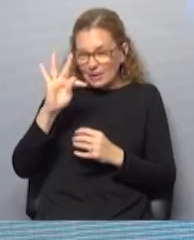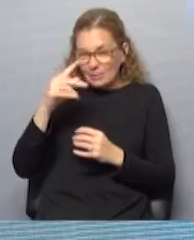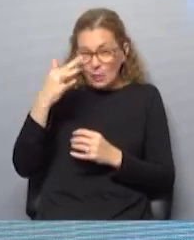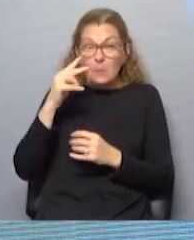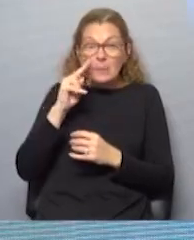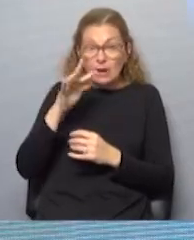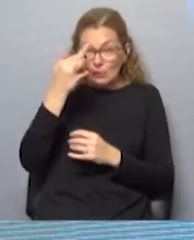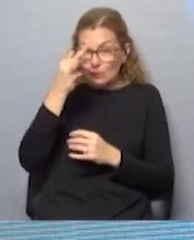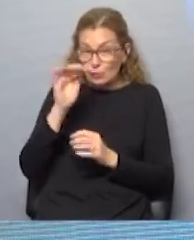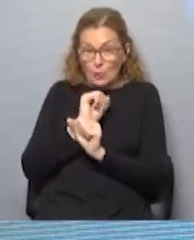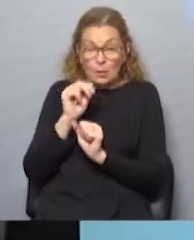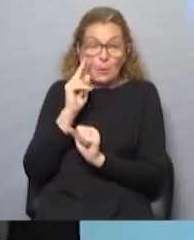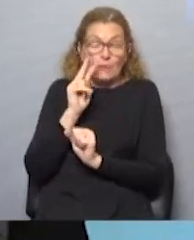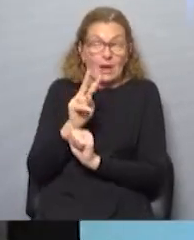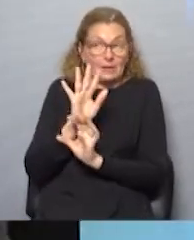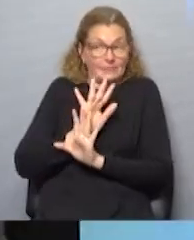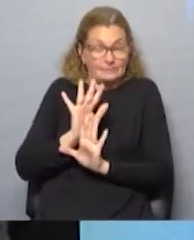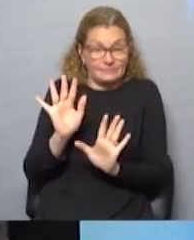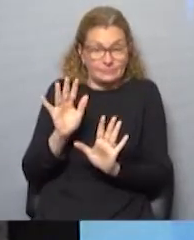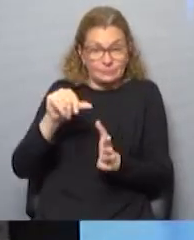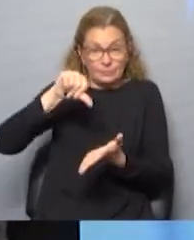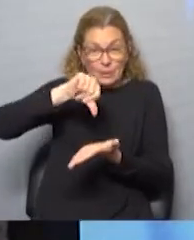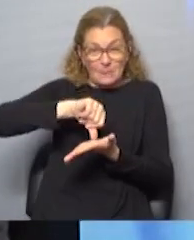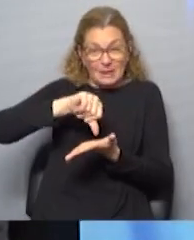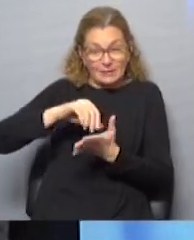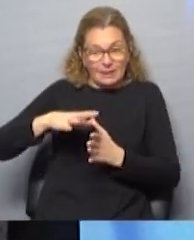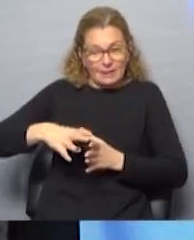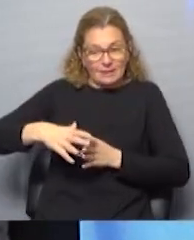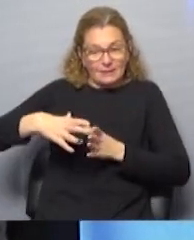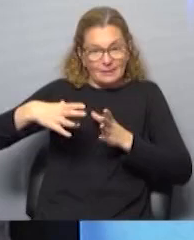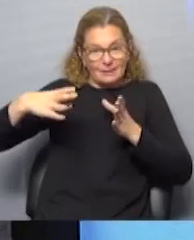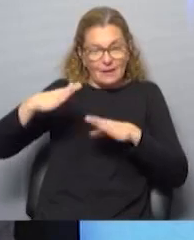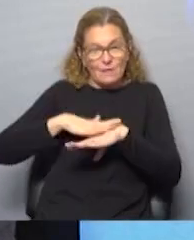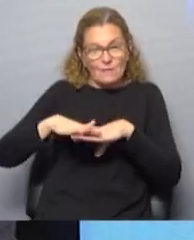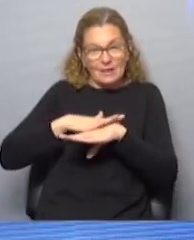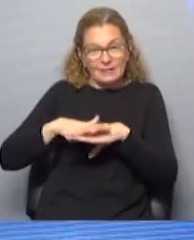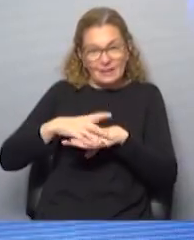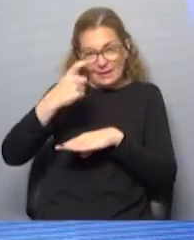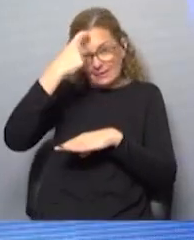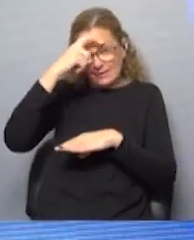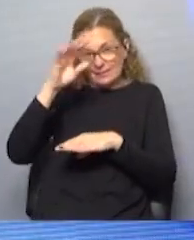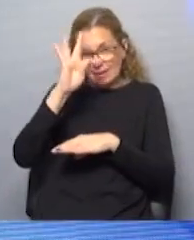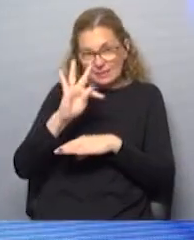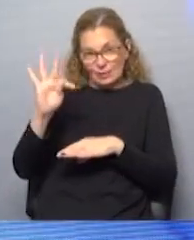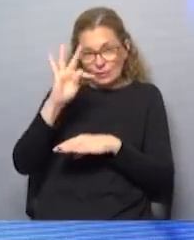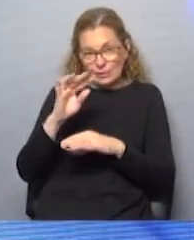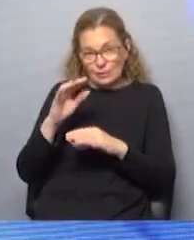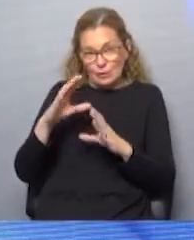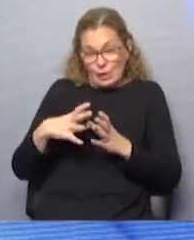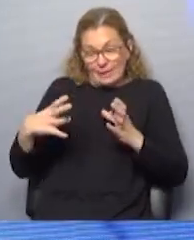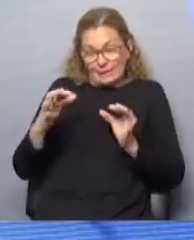sin poder verlo no lo vamos a ver los países que crecen y crecen en base a si esa tecnología no crece nada